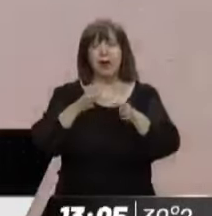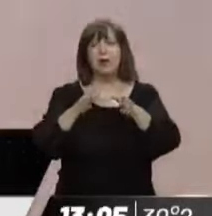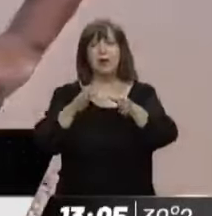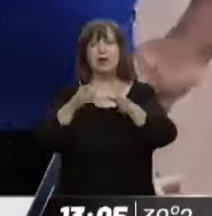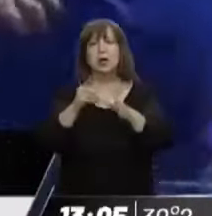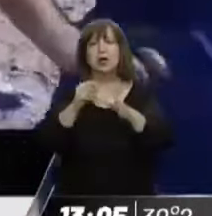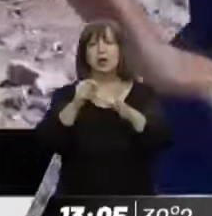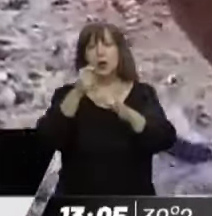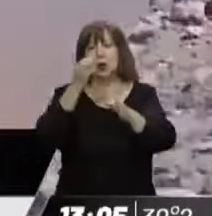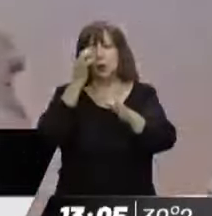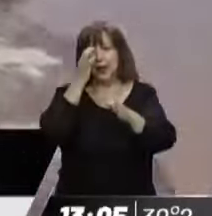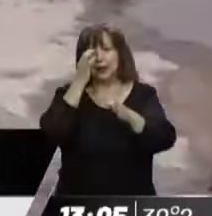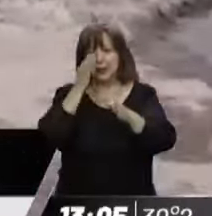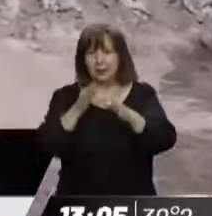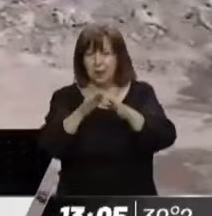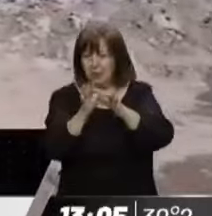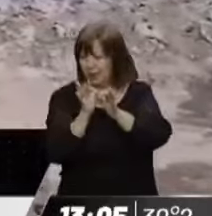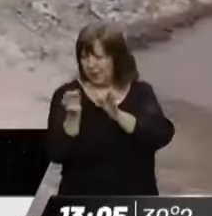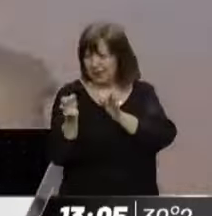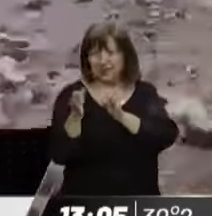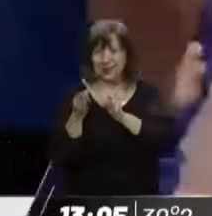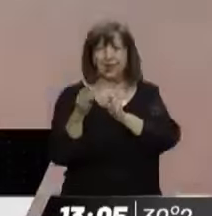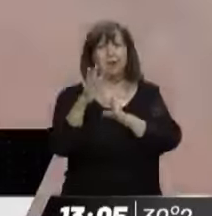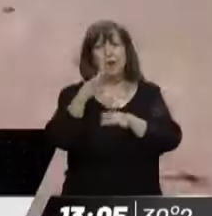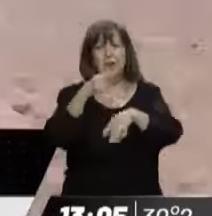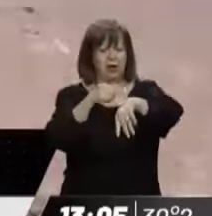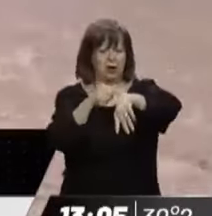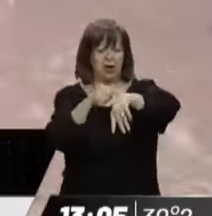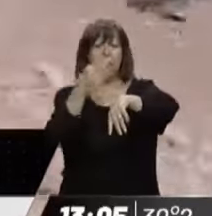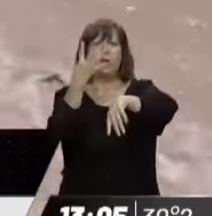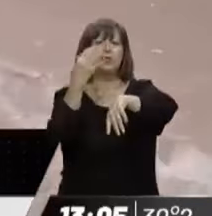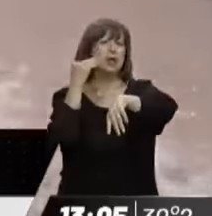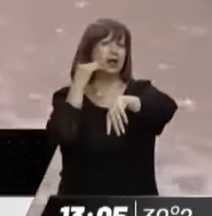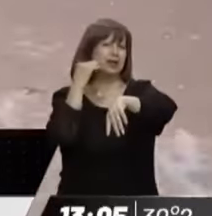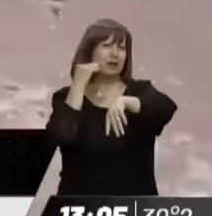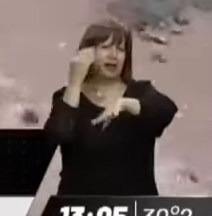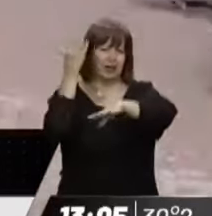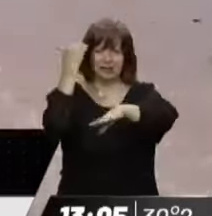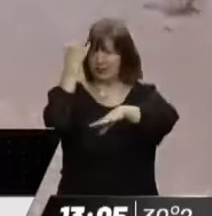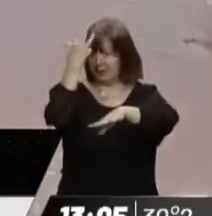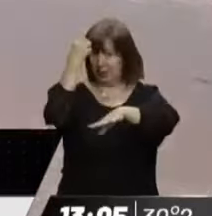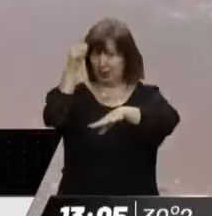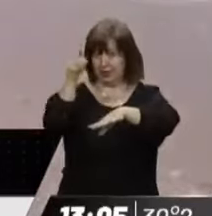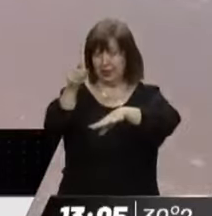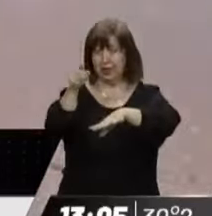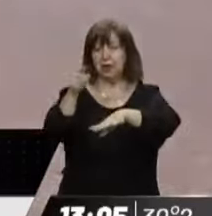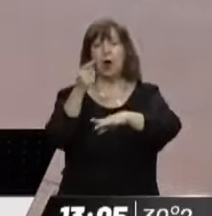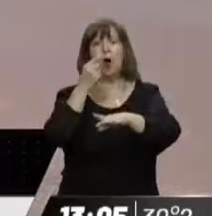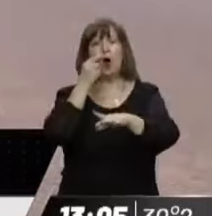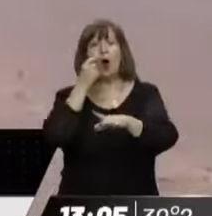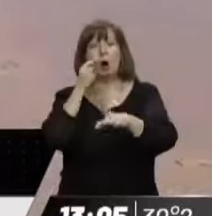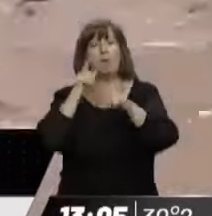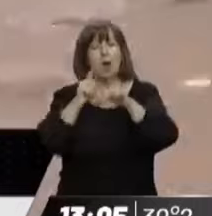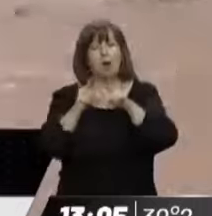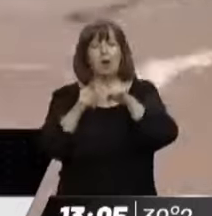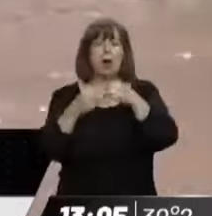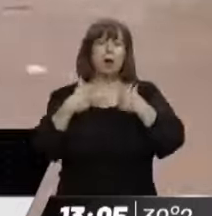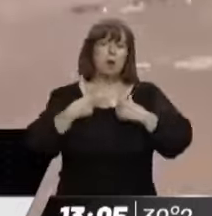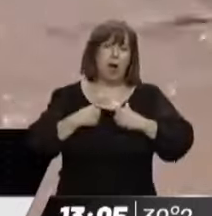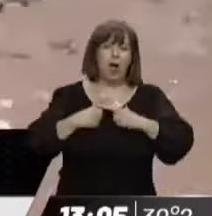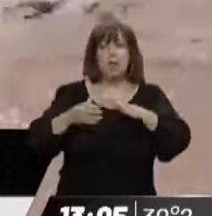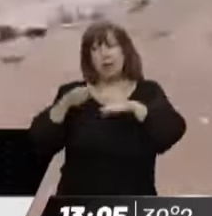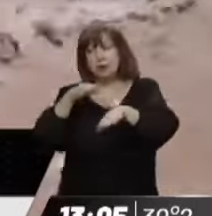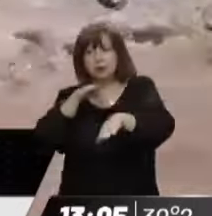y Carril San Pedro. Esto ocurrió ayer cerca de las 4 de la tarde. De acuerdo al reporte policial, el hombre se encontraba